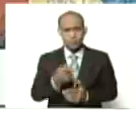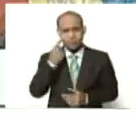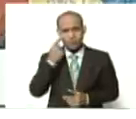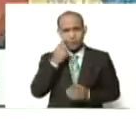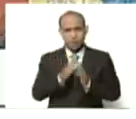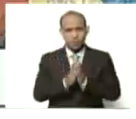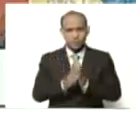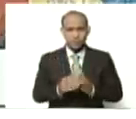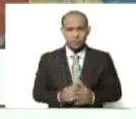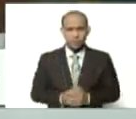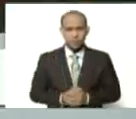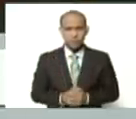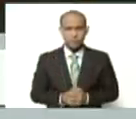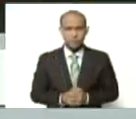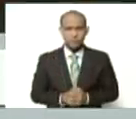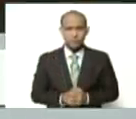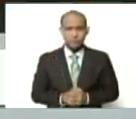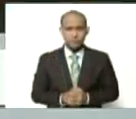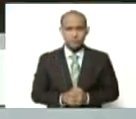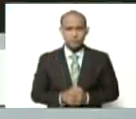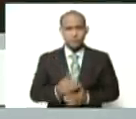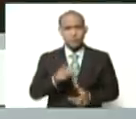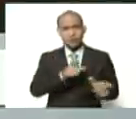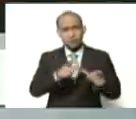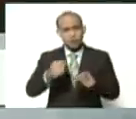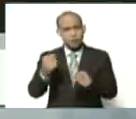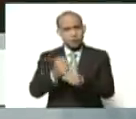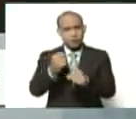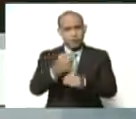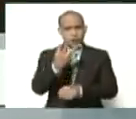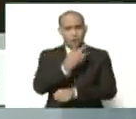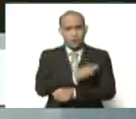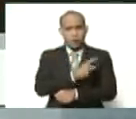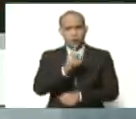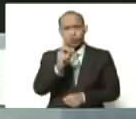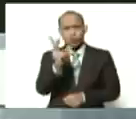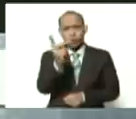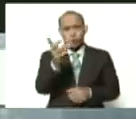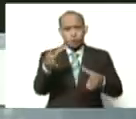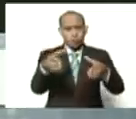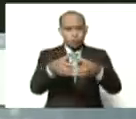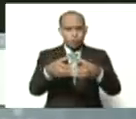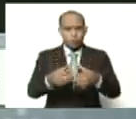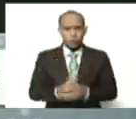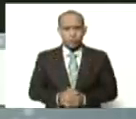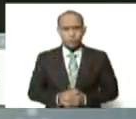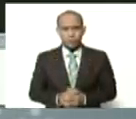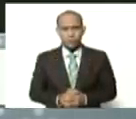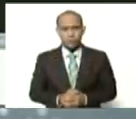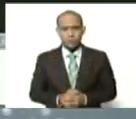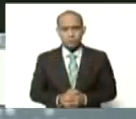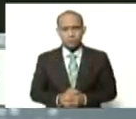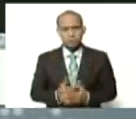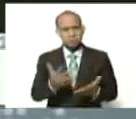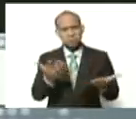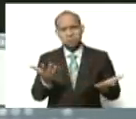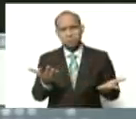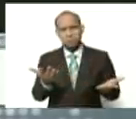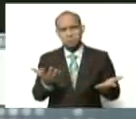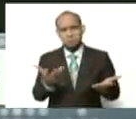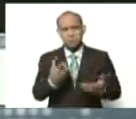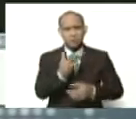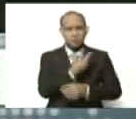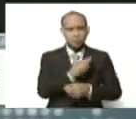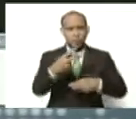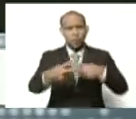pendiente. Ya se están trabajando en las vacunas de segunda generación, que hagan lo que